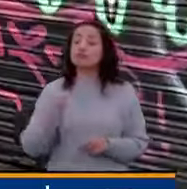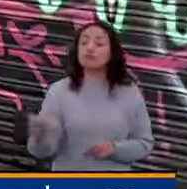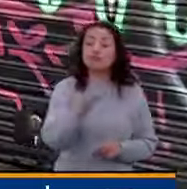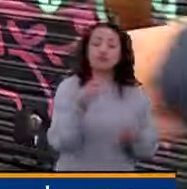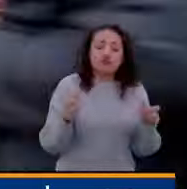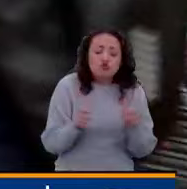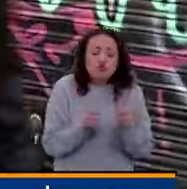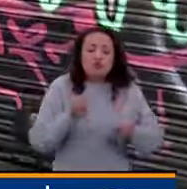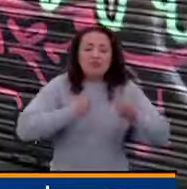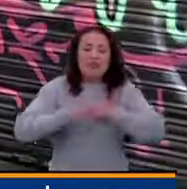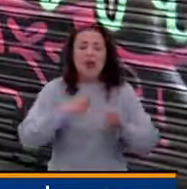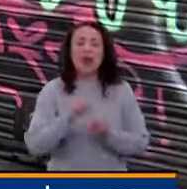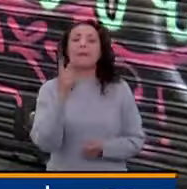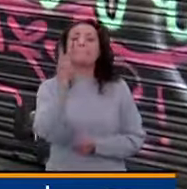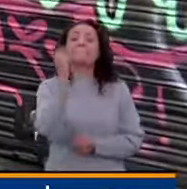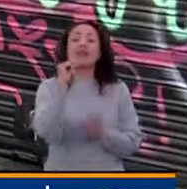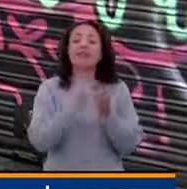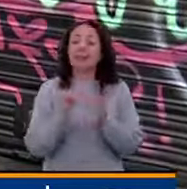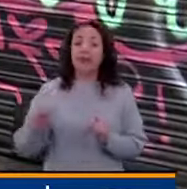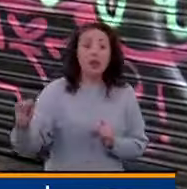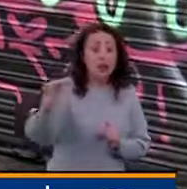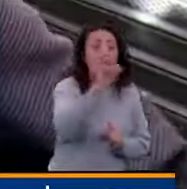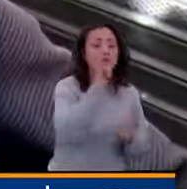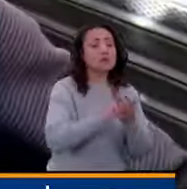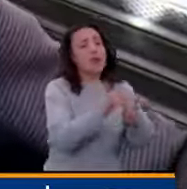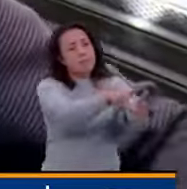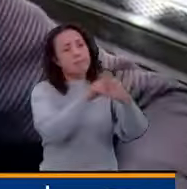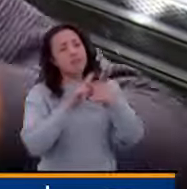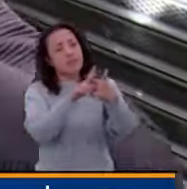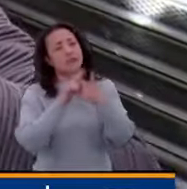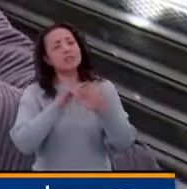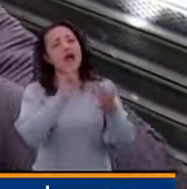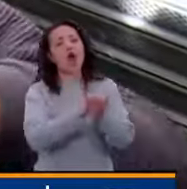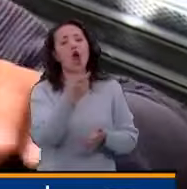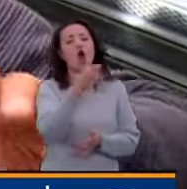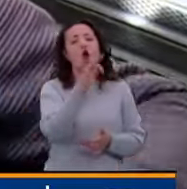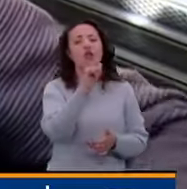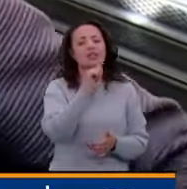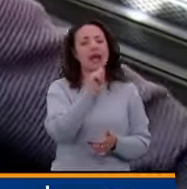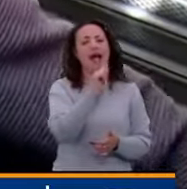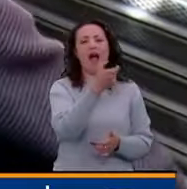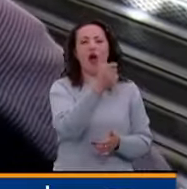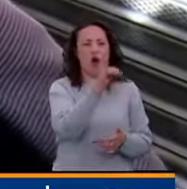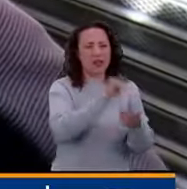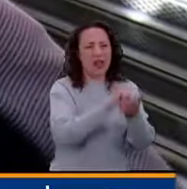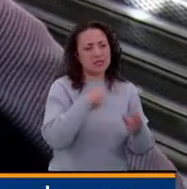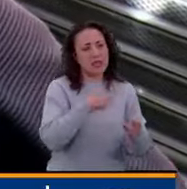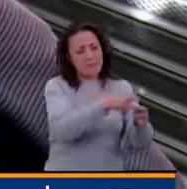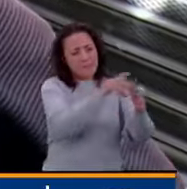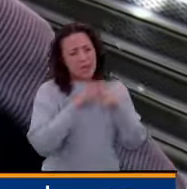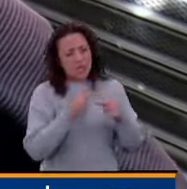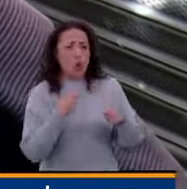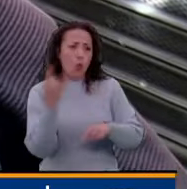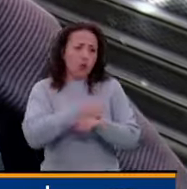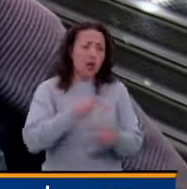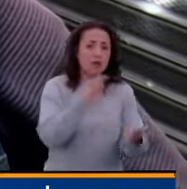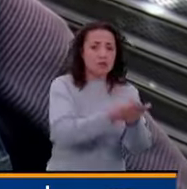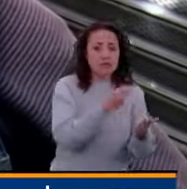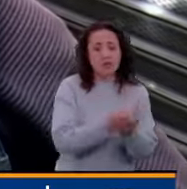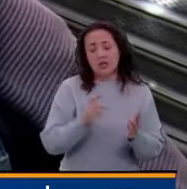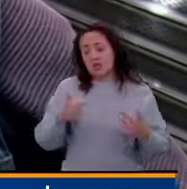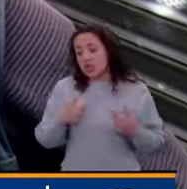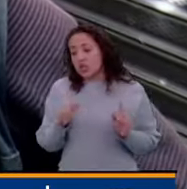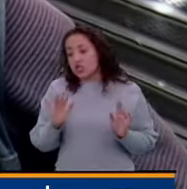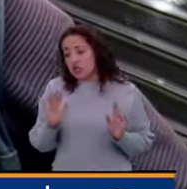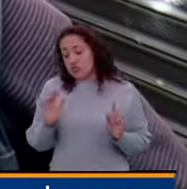han pedido plata al gota a gota. Hay que recurrir de pronto al gota a gota, pues yo lo haría por una emergencia,